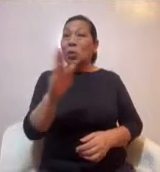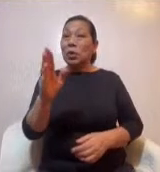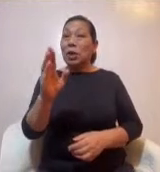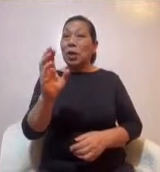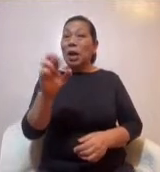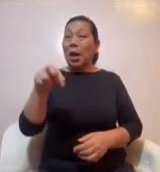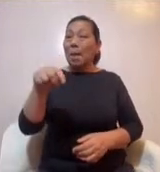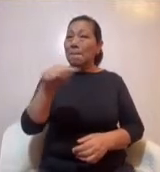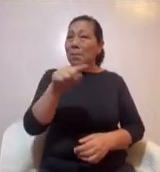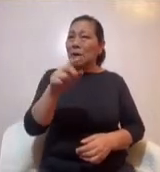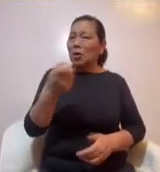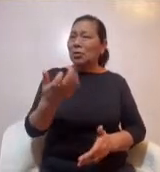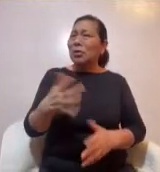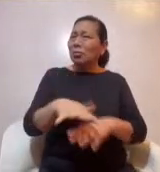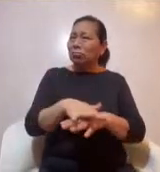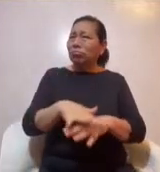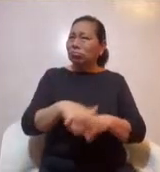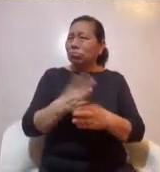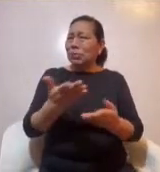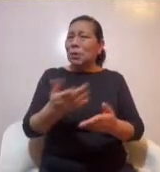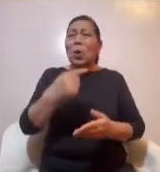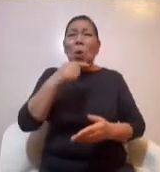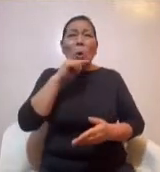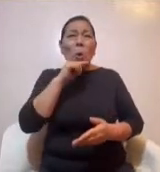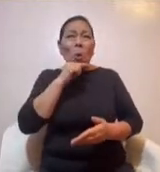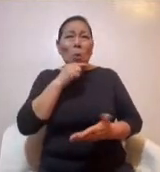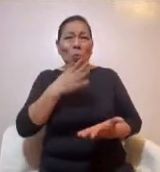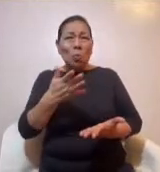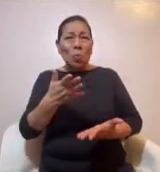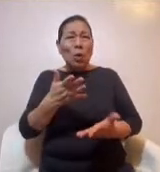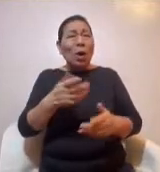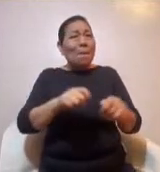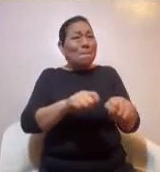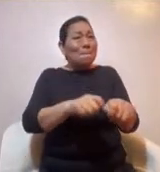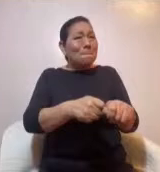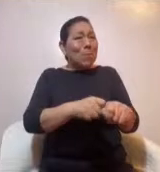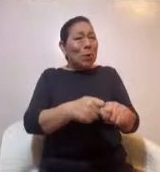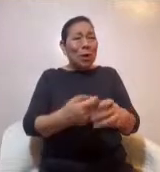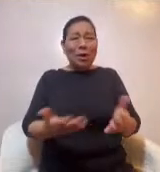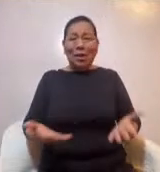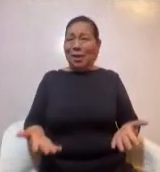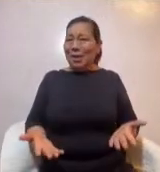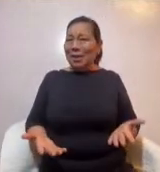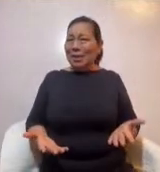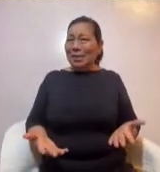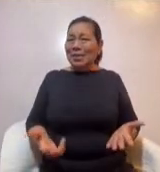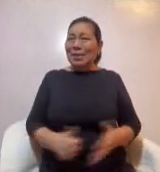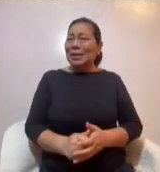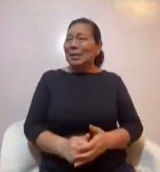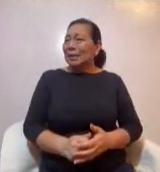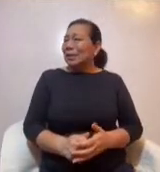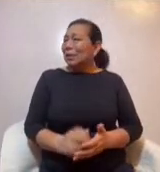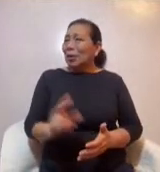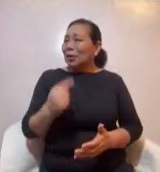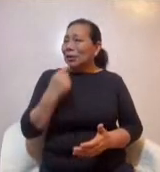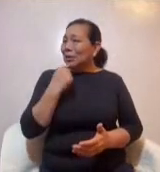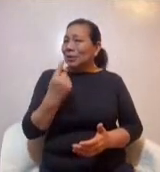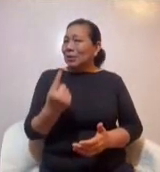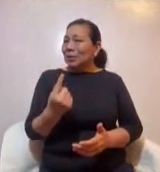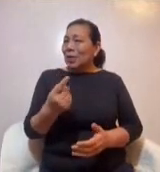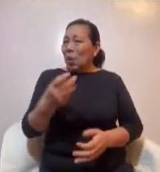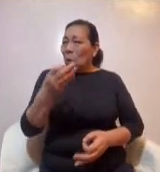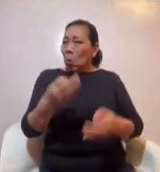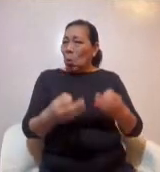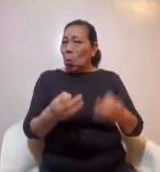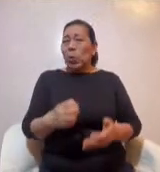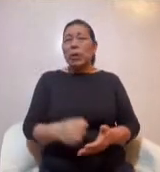magistrado Espinosa Saldaña, se trataría de una mujer en situación de prostitución, aunque evidentemente no